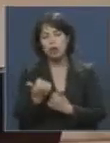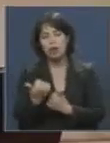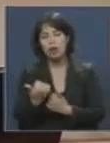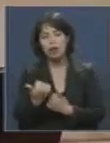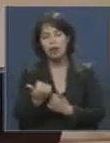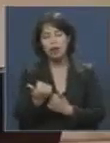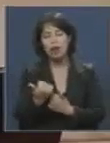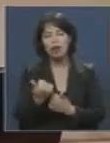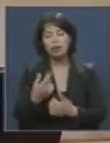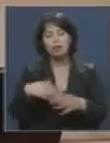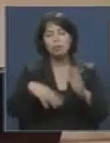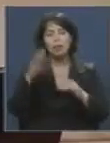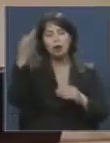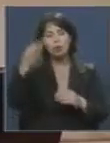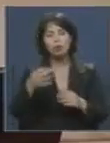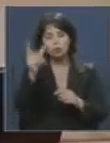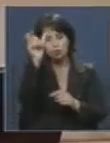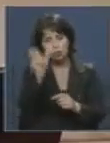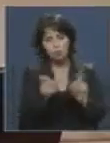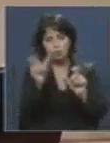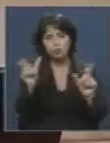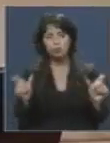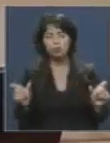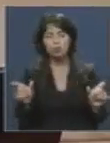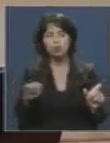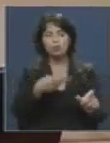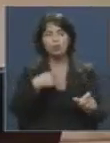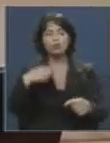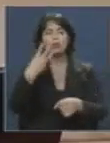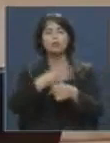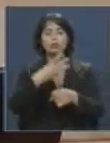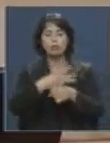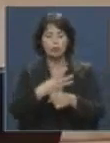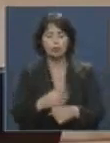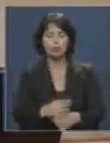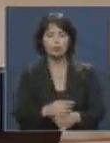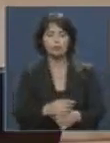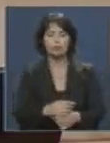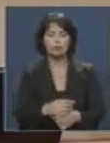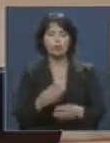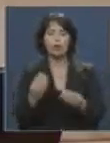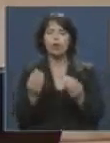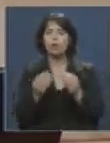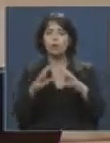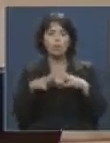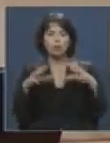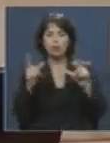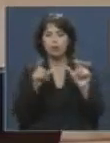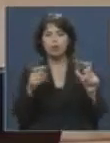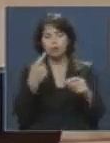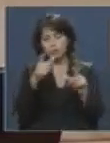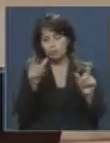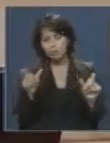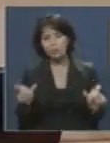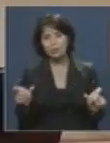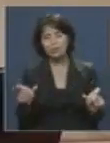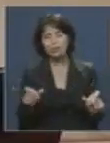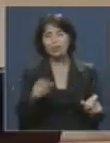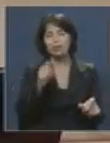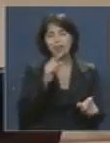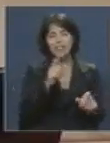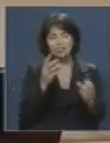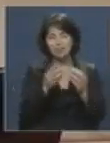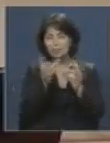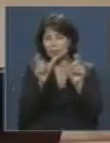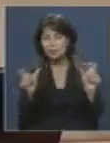ser más justos con ellos, con nuestros mayores, o la mayoría de ellos. Y esa mayoría de